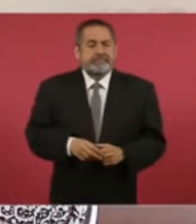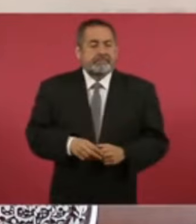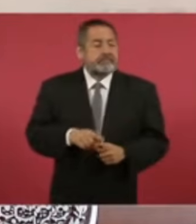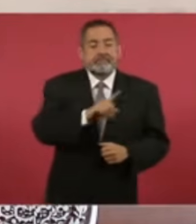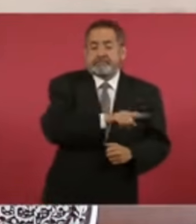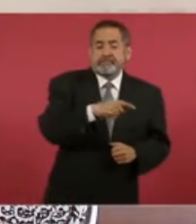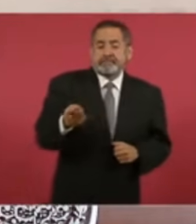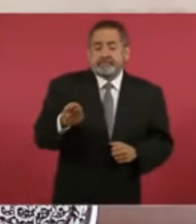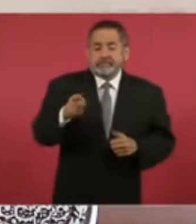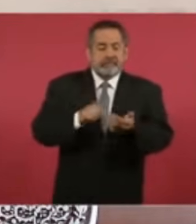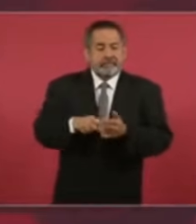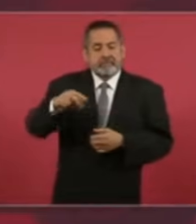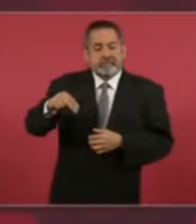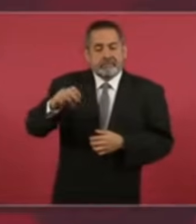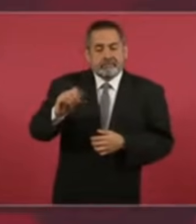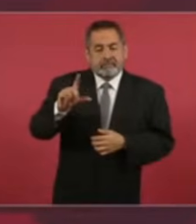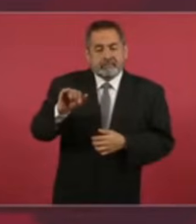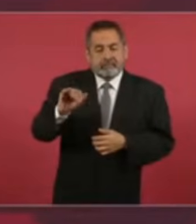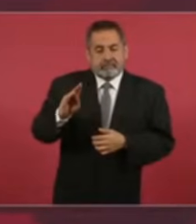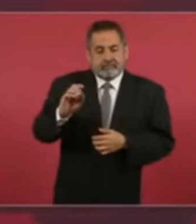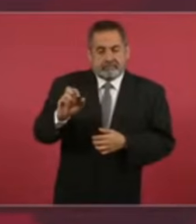Pero el neoliberalismo